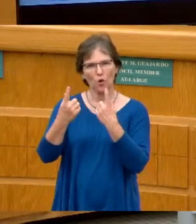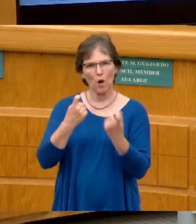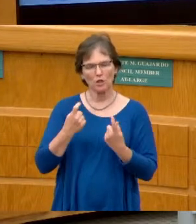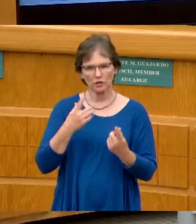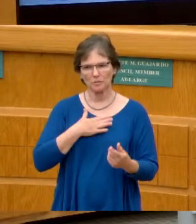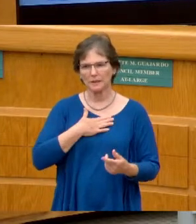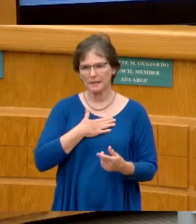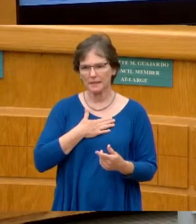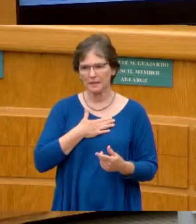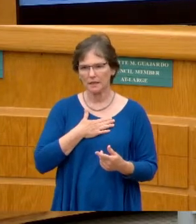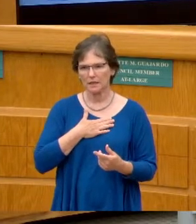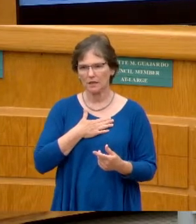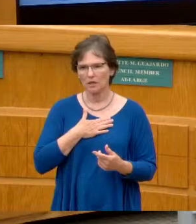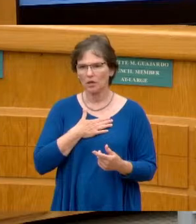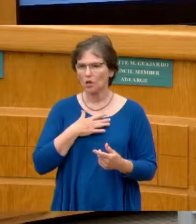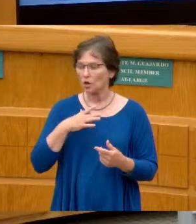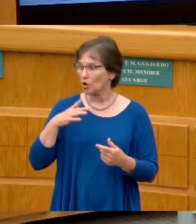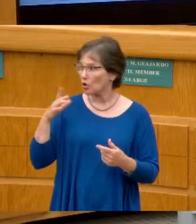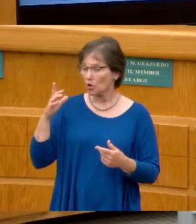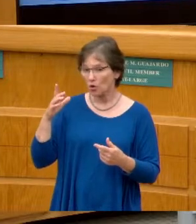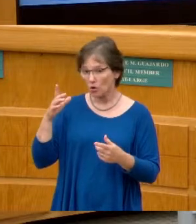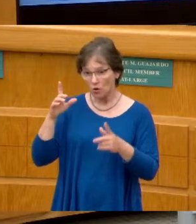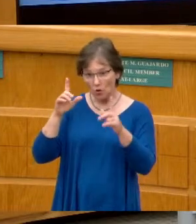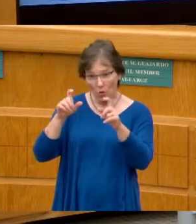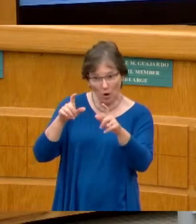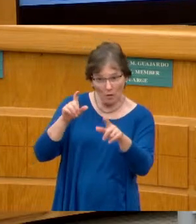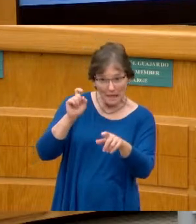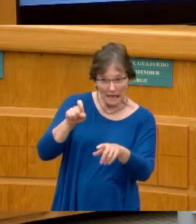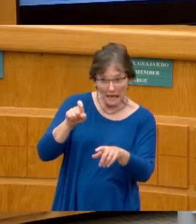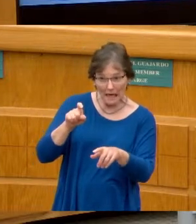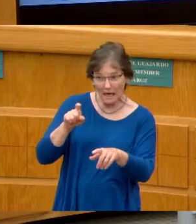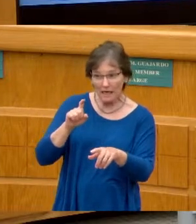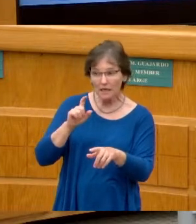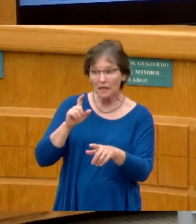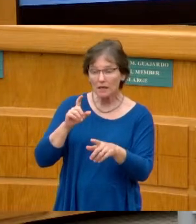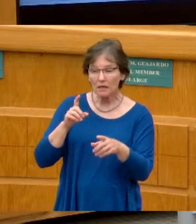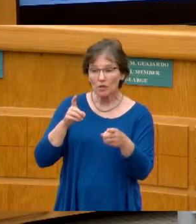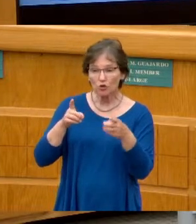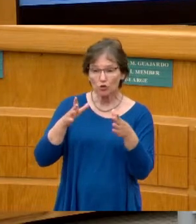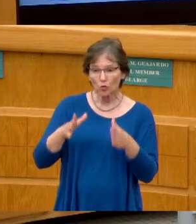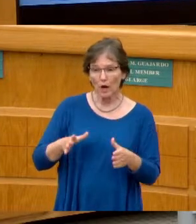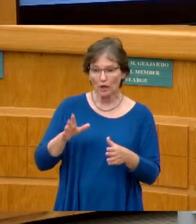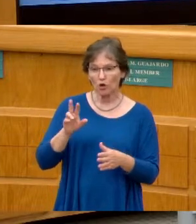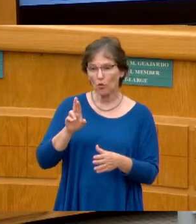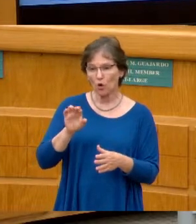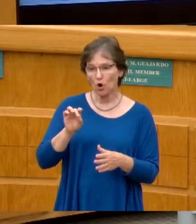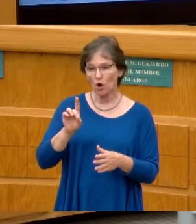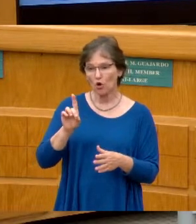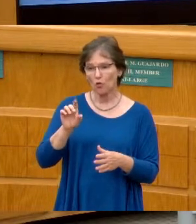la temporada de la gripe, es importante seguir utilizando su cubrebocas y tener buena higiene.